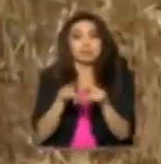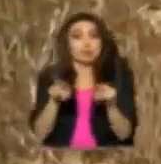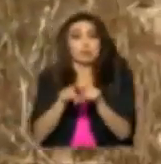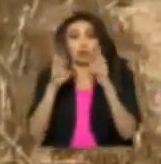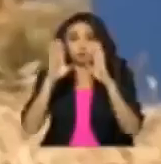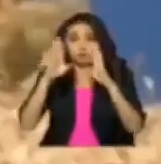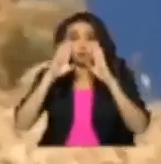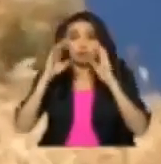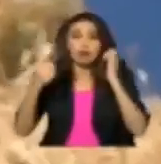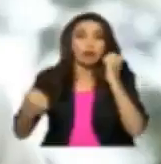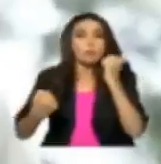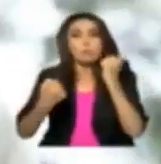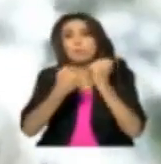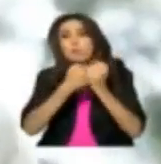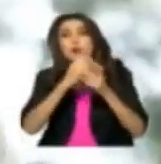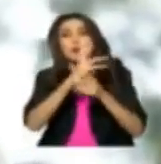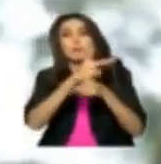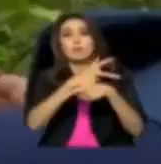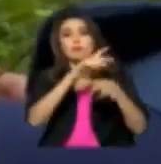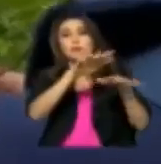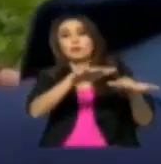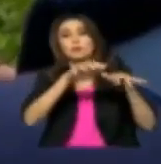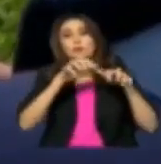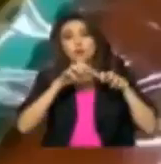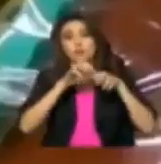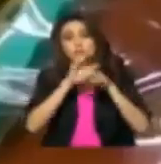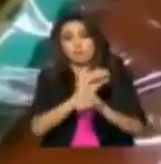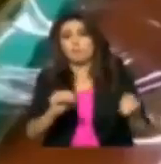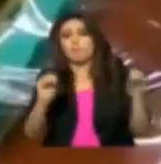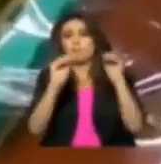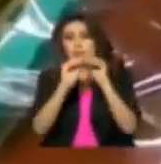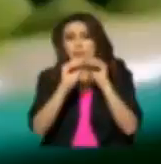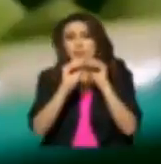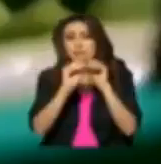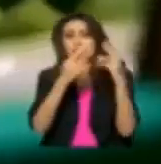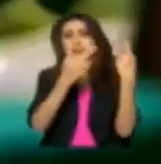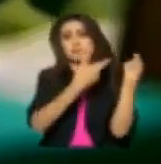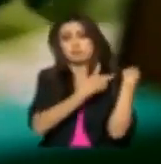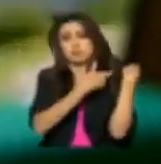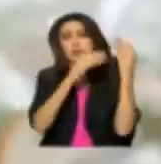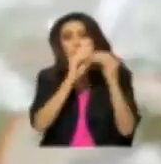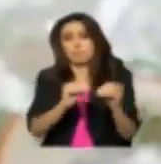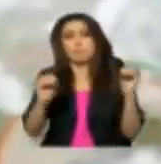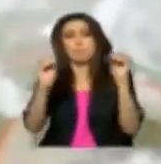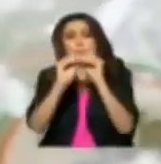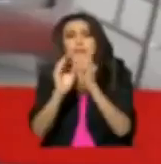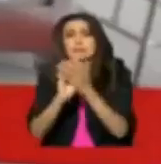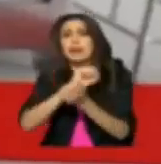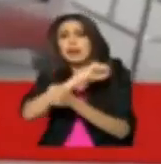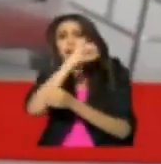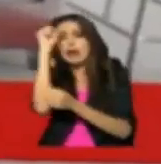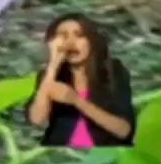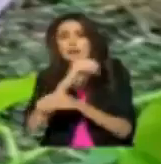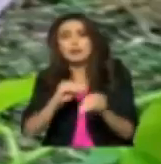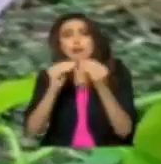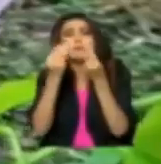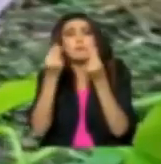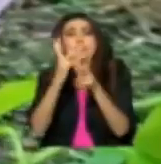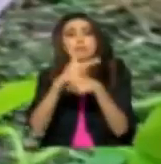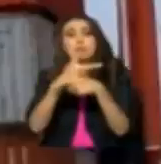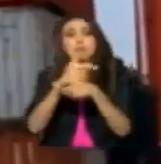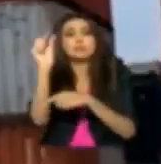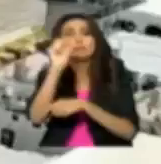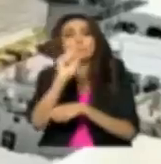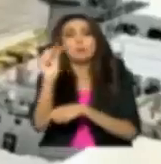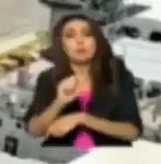damos una gran mano a nuestros productores para que sean más competitivos, para que sus productos sean más baratos para los ecuatorianos y para que